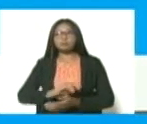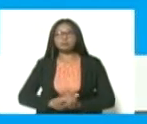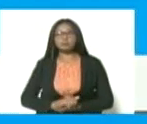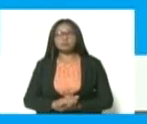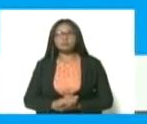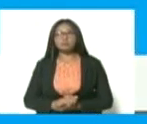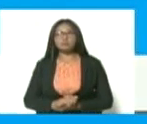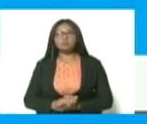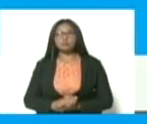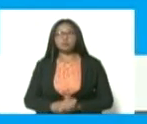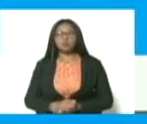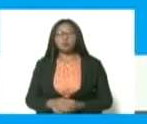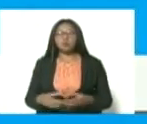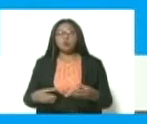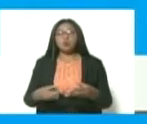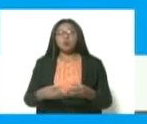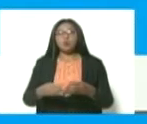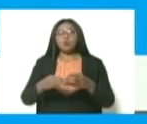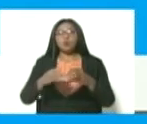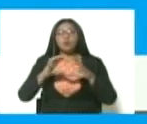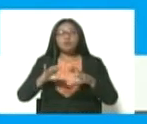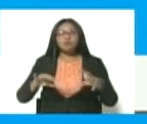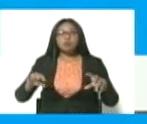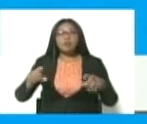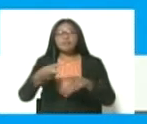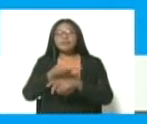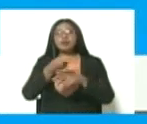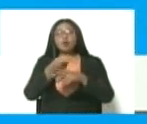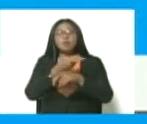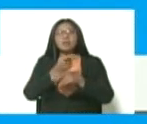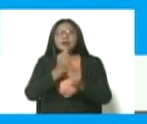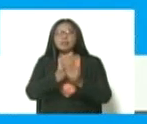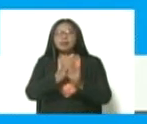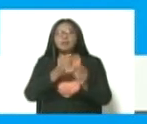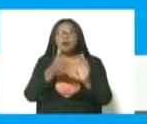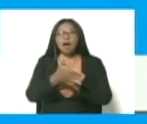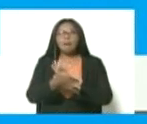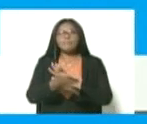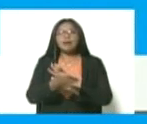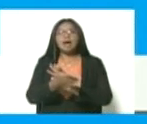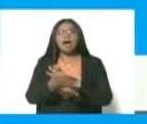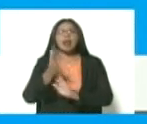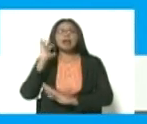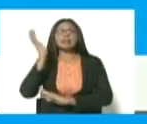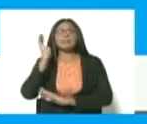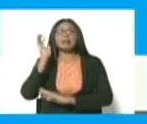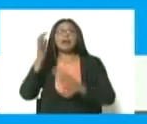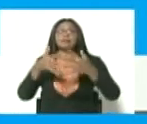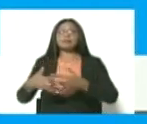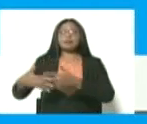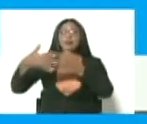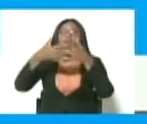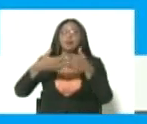una oficina gubernamental que trabaja para el Congreso de los Estados Unidos.